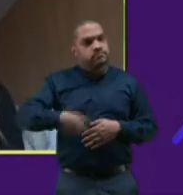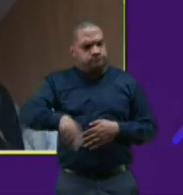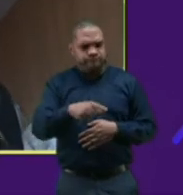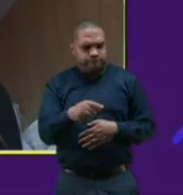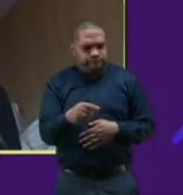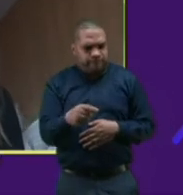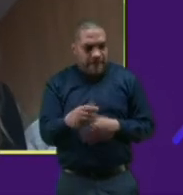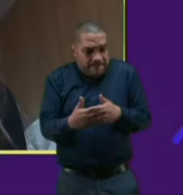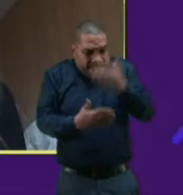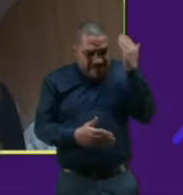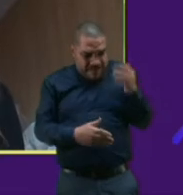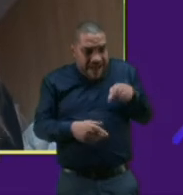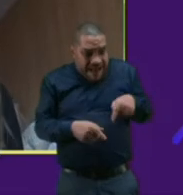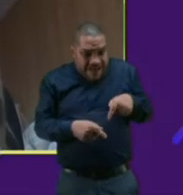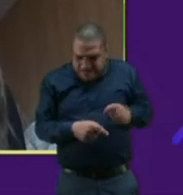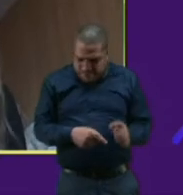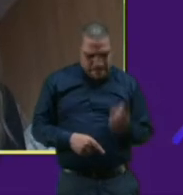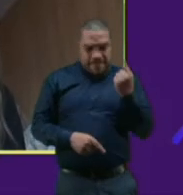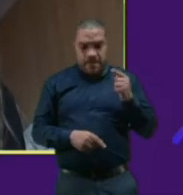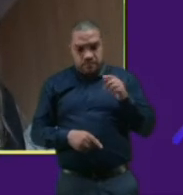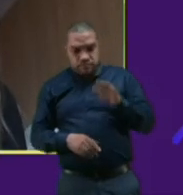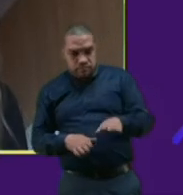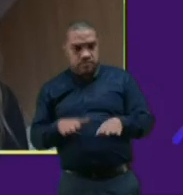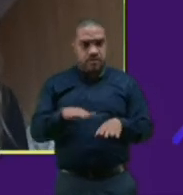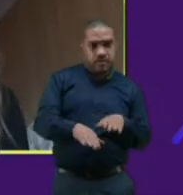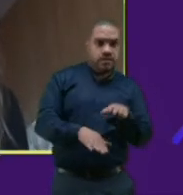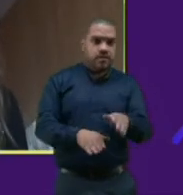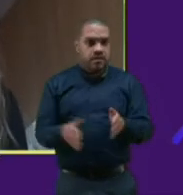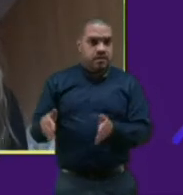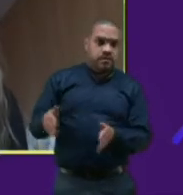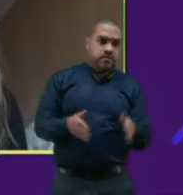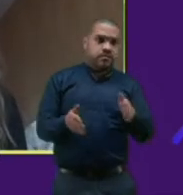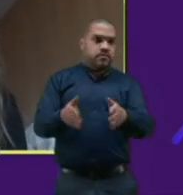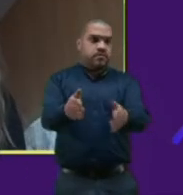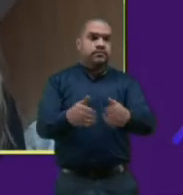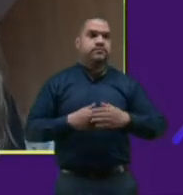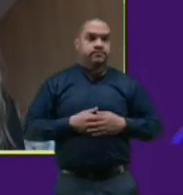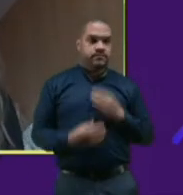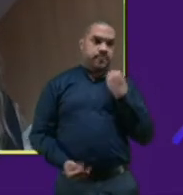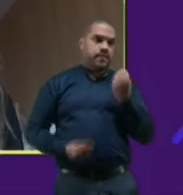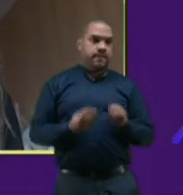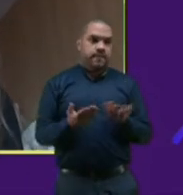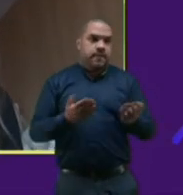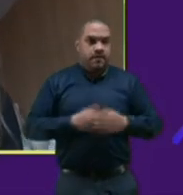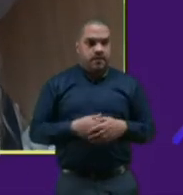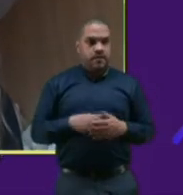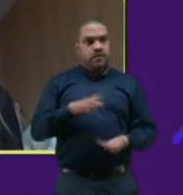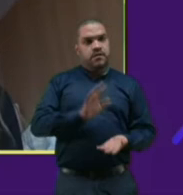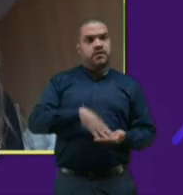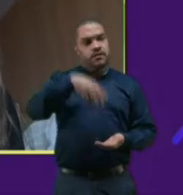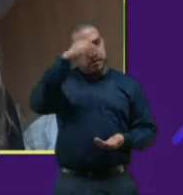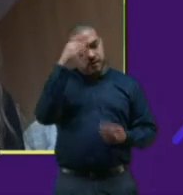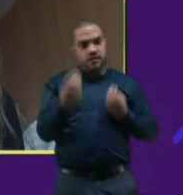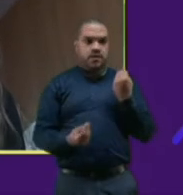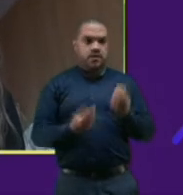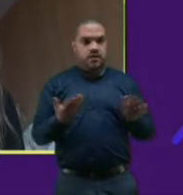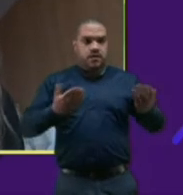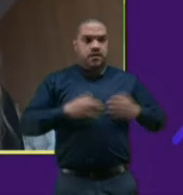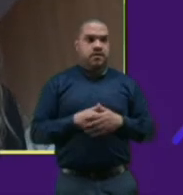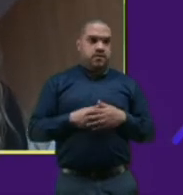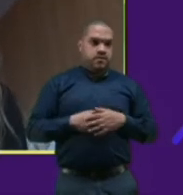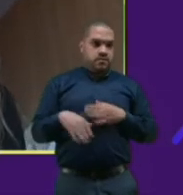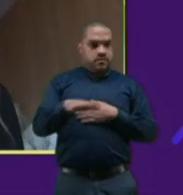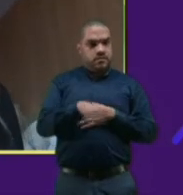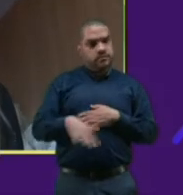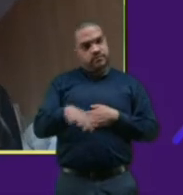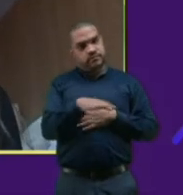camino. Y uno con cada reunión, con cada pitch que hace, va aprendiendo cómo hacerlo mejor, dónde, digamos, están las dudas sobre el